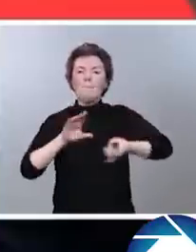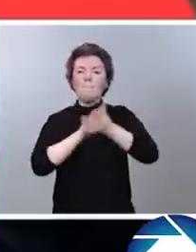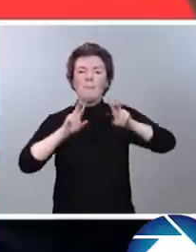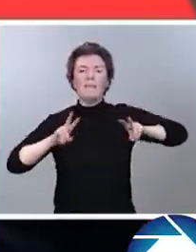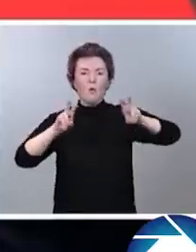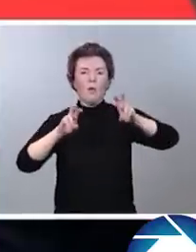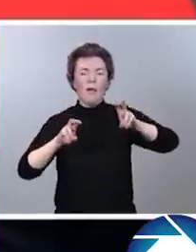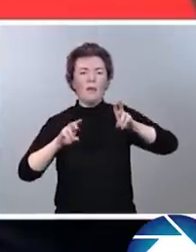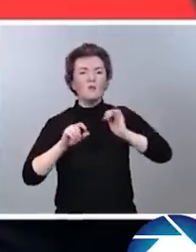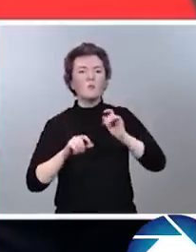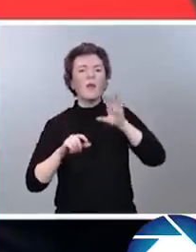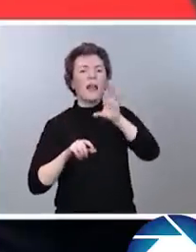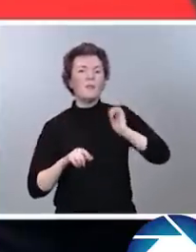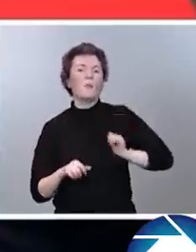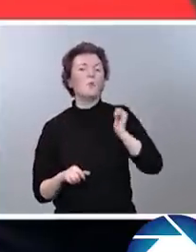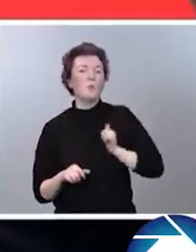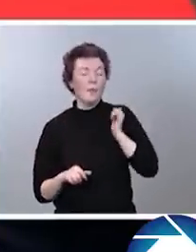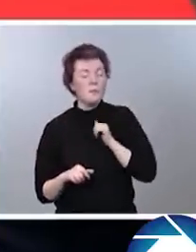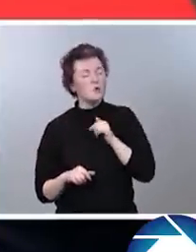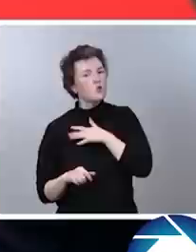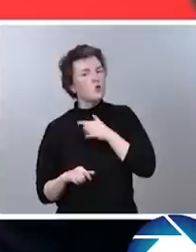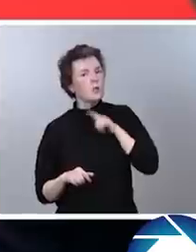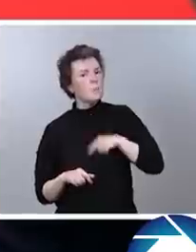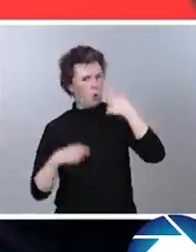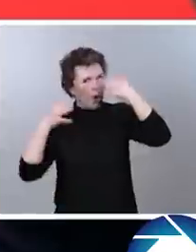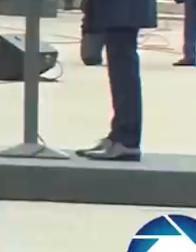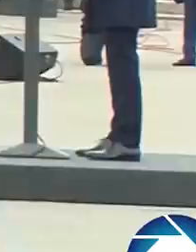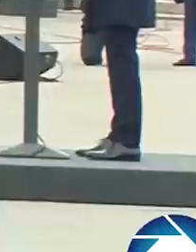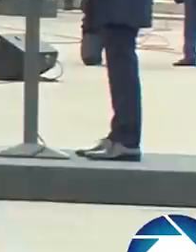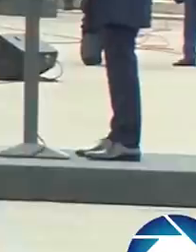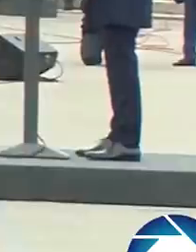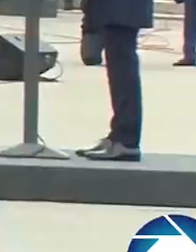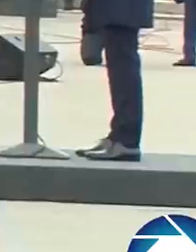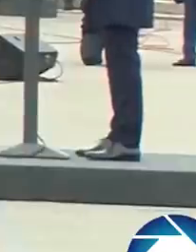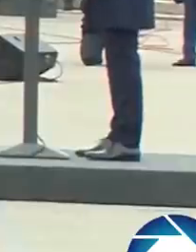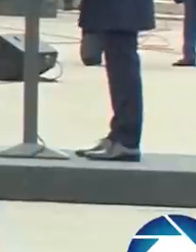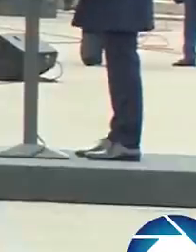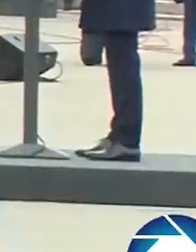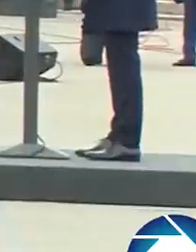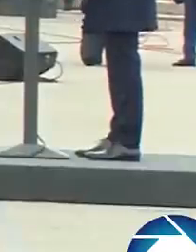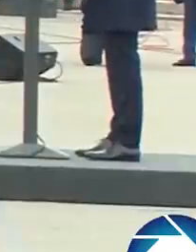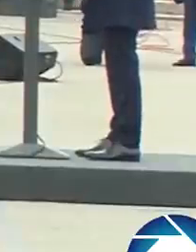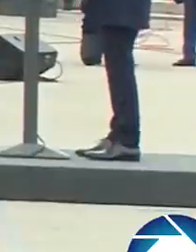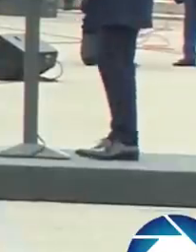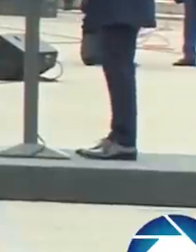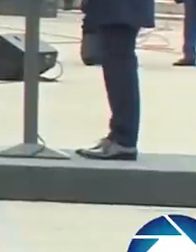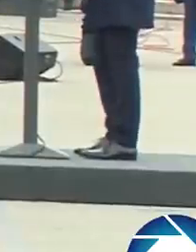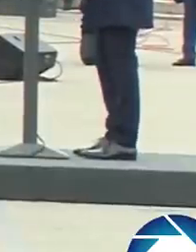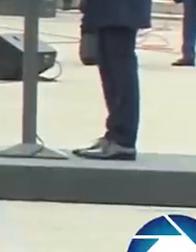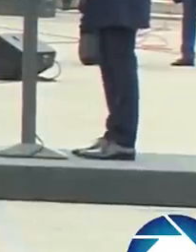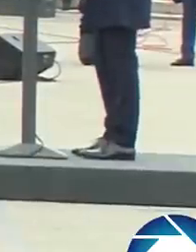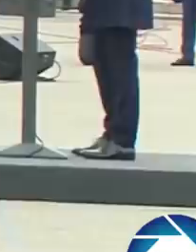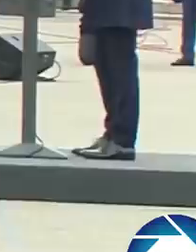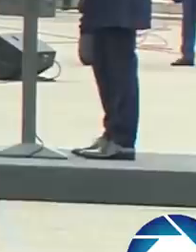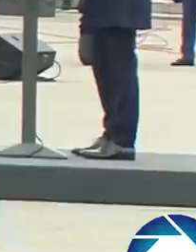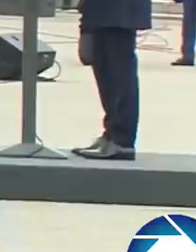ahí, entre Sánchez y Podemos, cómo nos venden la moto, con el tema de